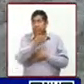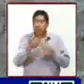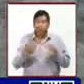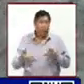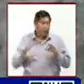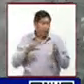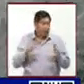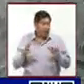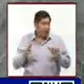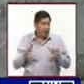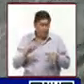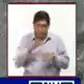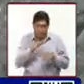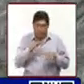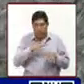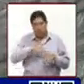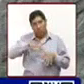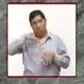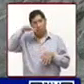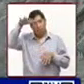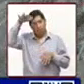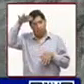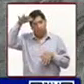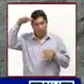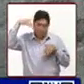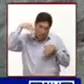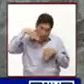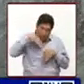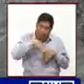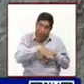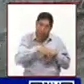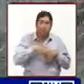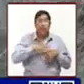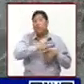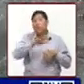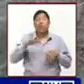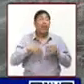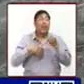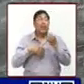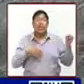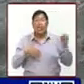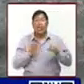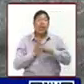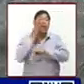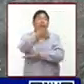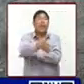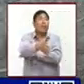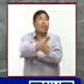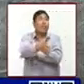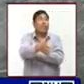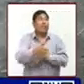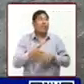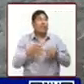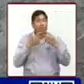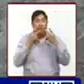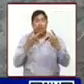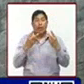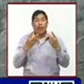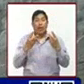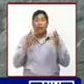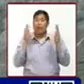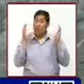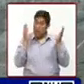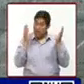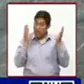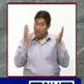lo menos esta parte elevada, el descenso tanto en la izquierda como al frente, y que da la impresión de